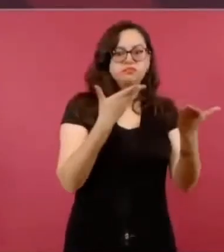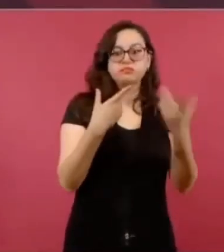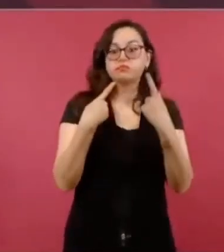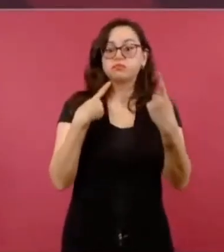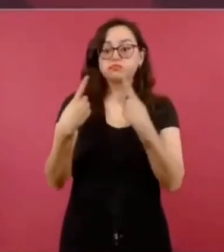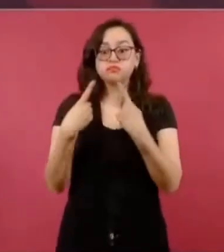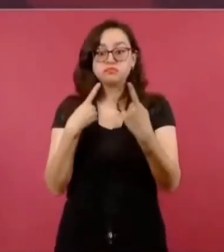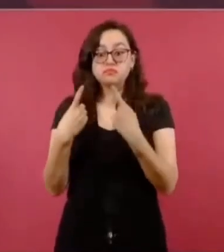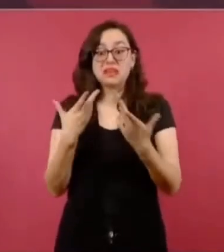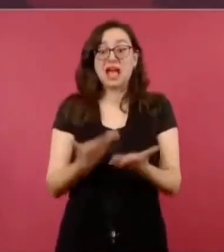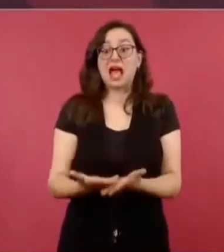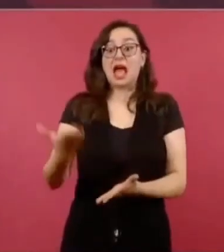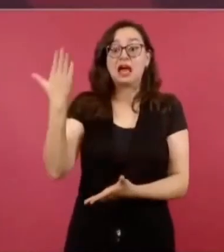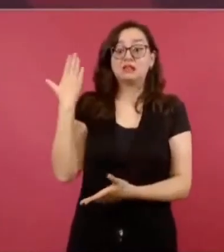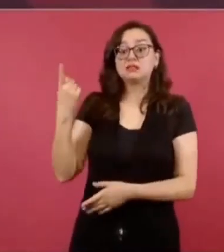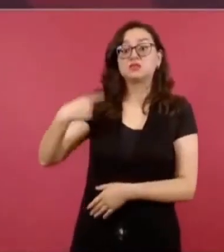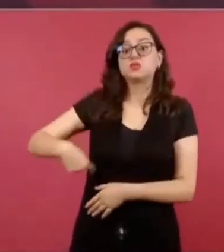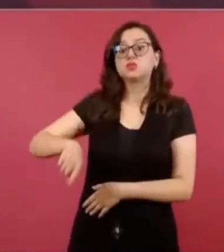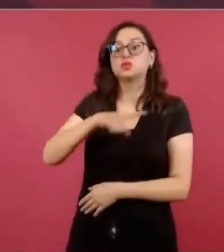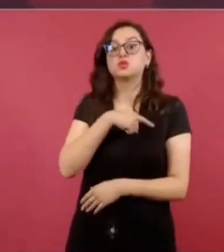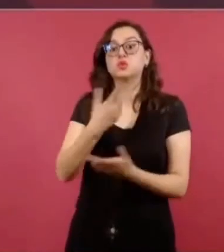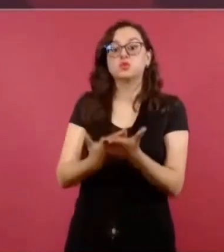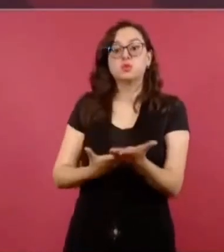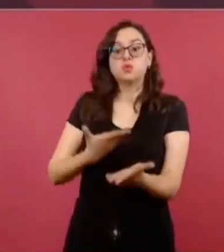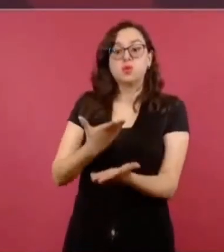Nosotros propusimos